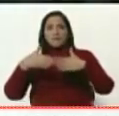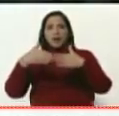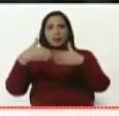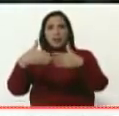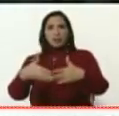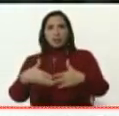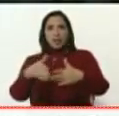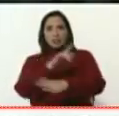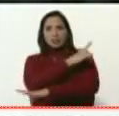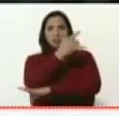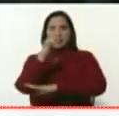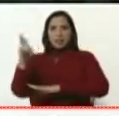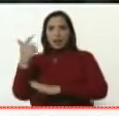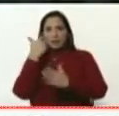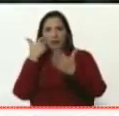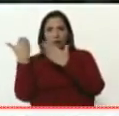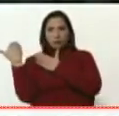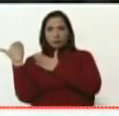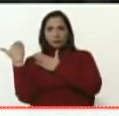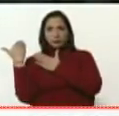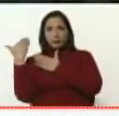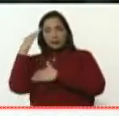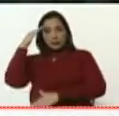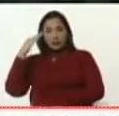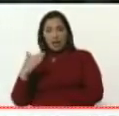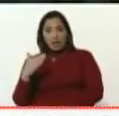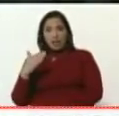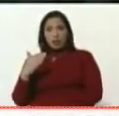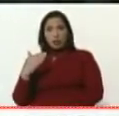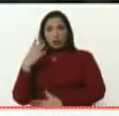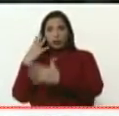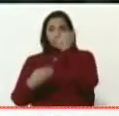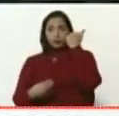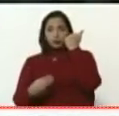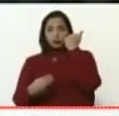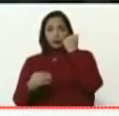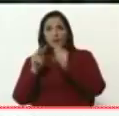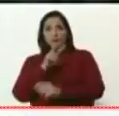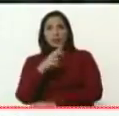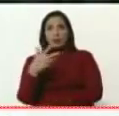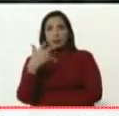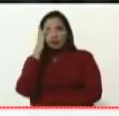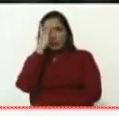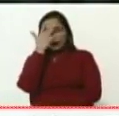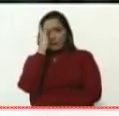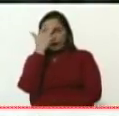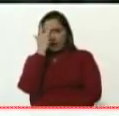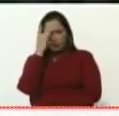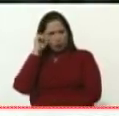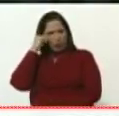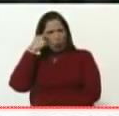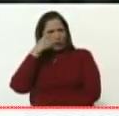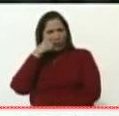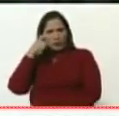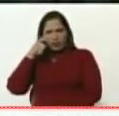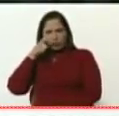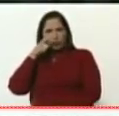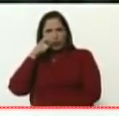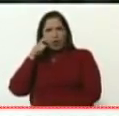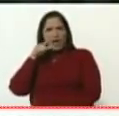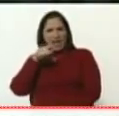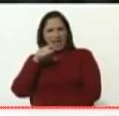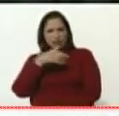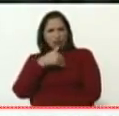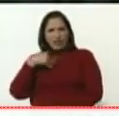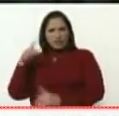Mariano Montilla. Es un sargento de segunda, desertor, el 23 de febrero, ¿recuerdan esa operación? Esa operación que lo que perseguía